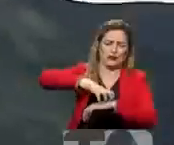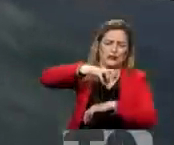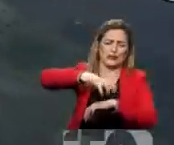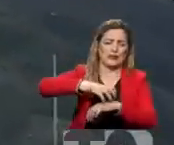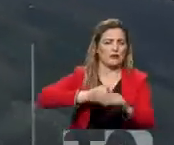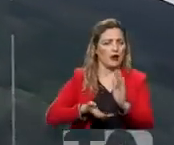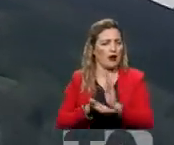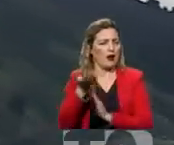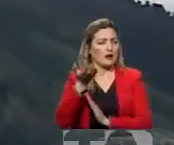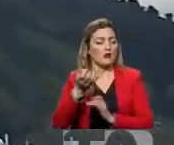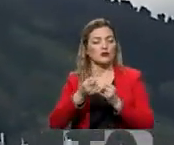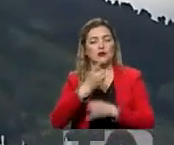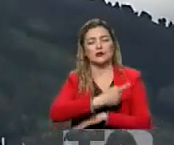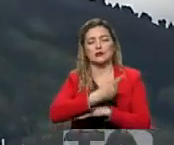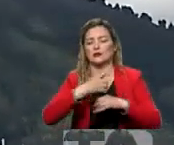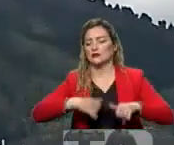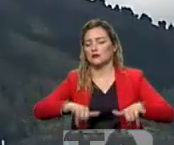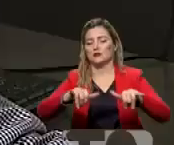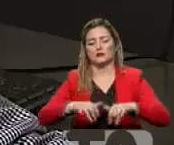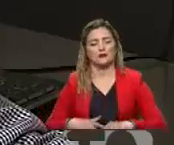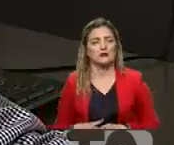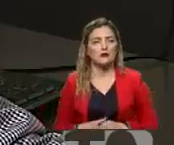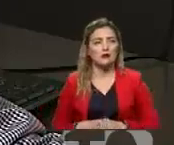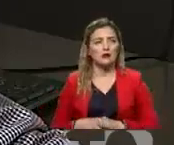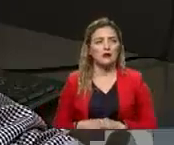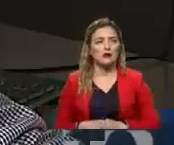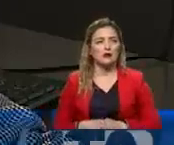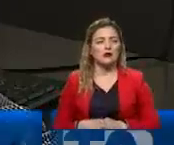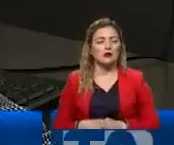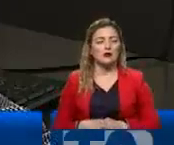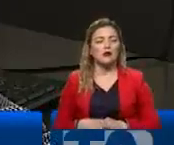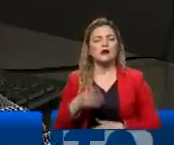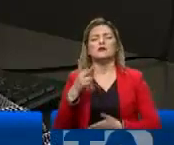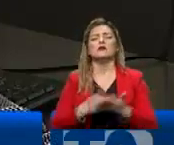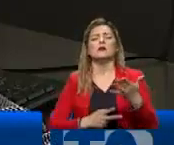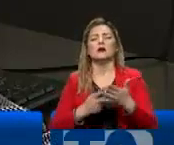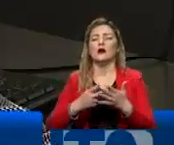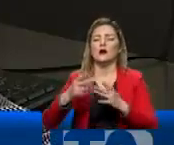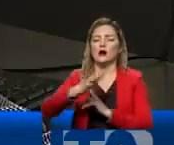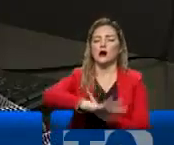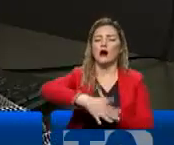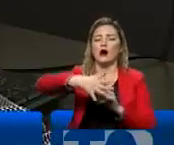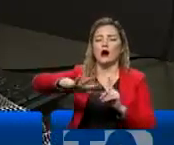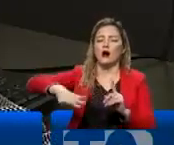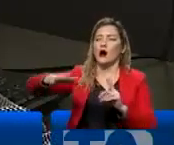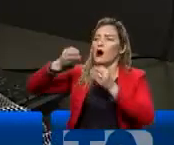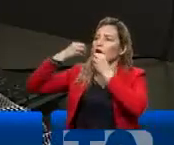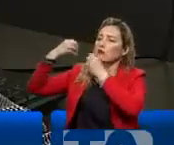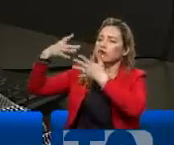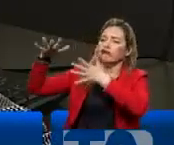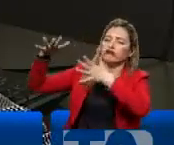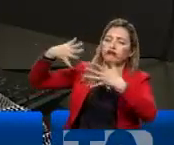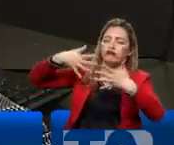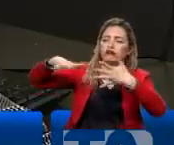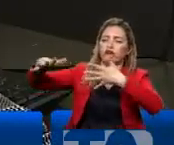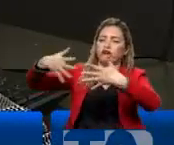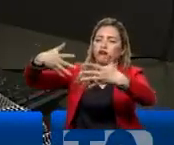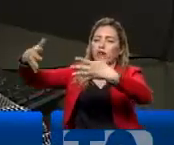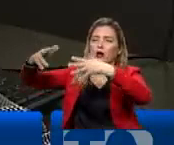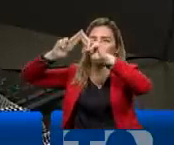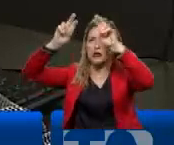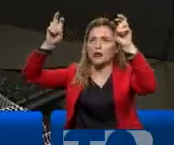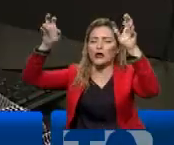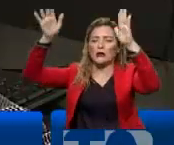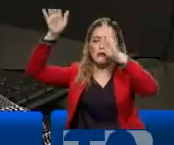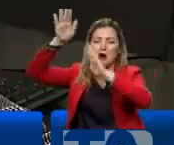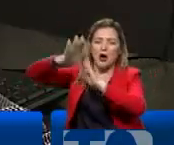en los últimos días y así permanecerán. Es debido a la configuración atmosférica, menos ingreso de humedad, menos nubosidad y